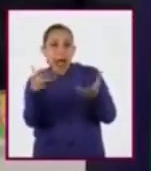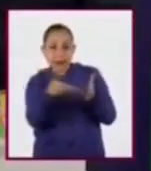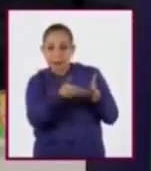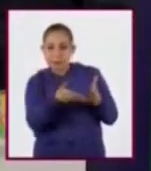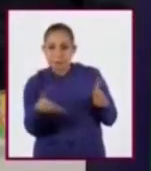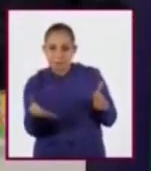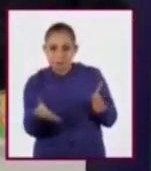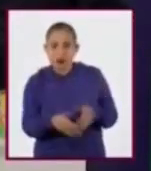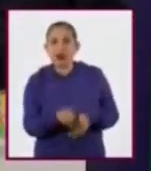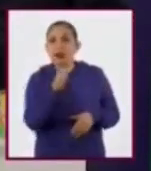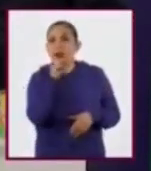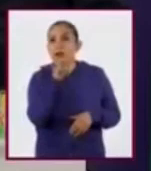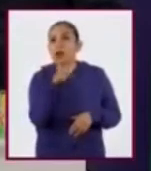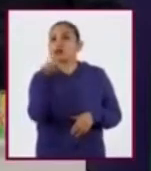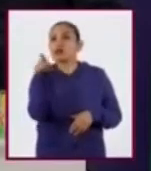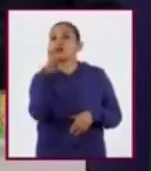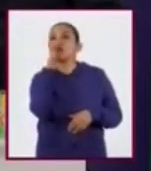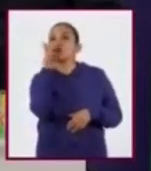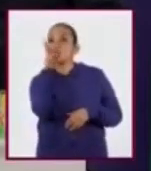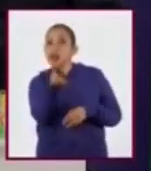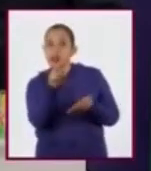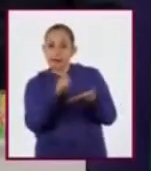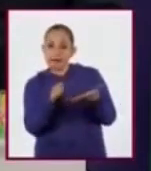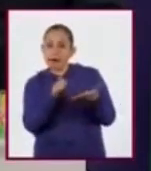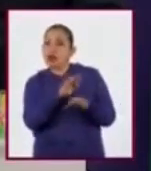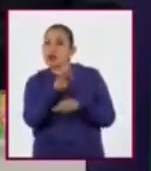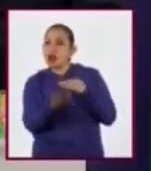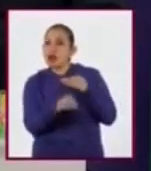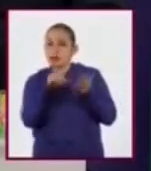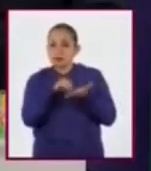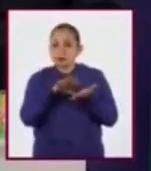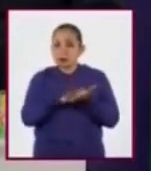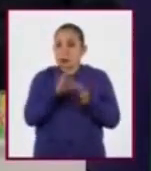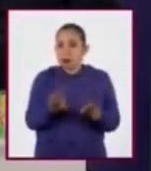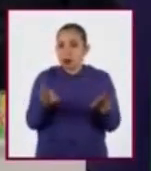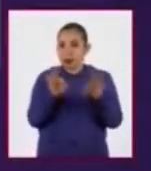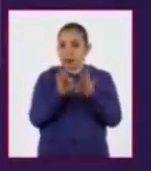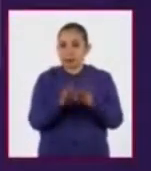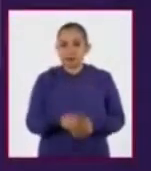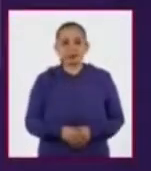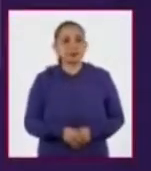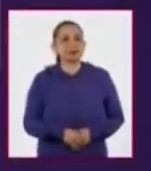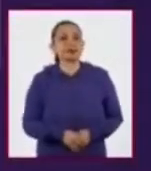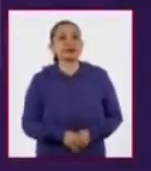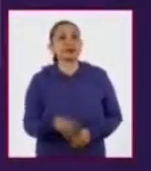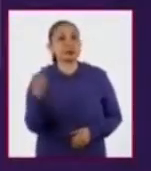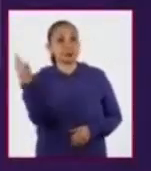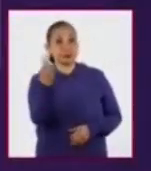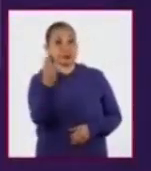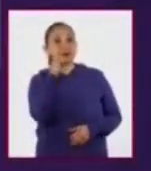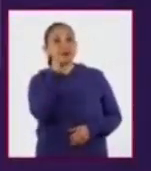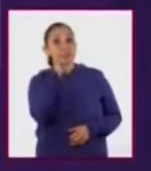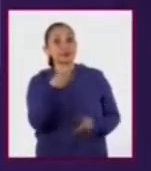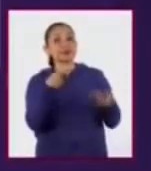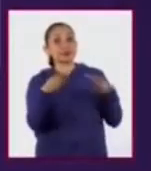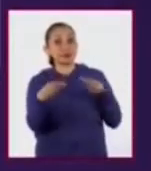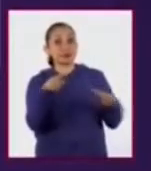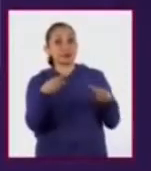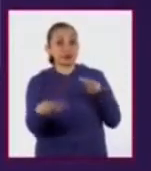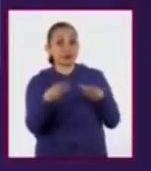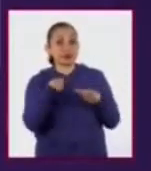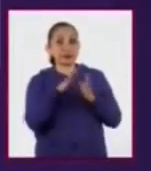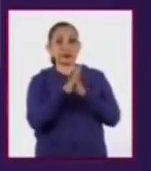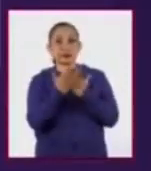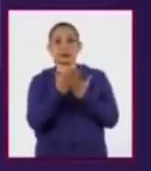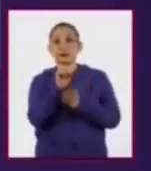realizado, así como sus resultados y todas las notas importantes. Es indispensable tener a la mano nuestro